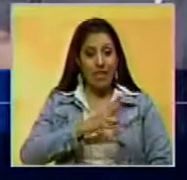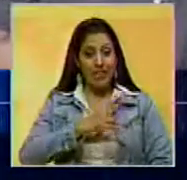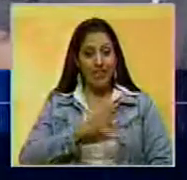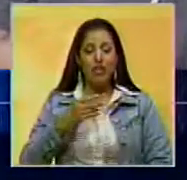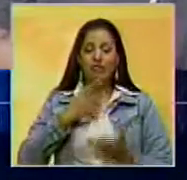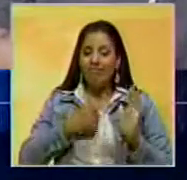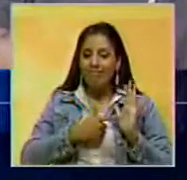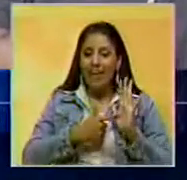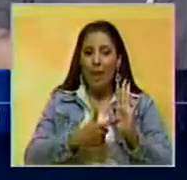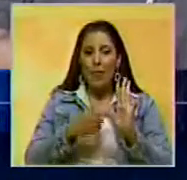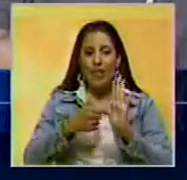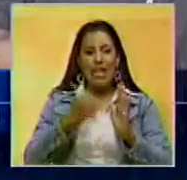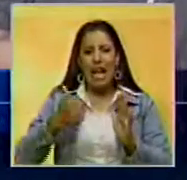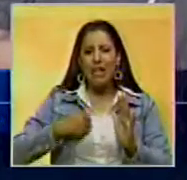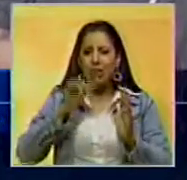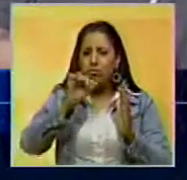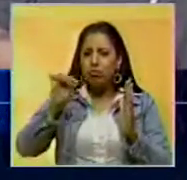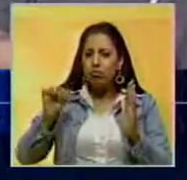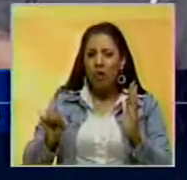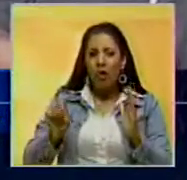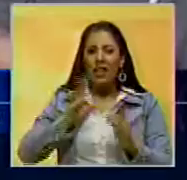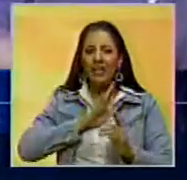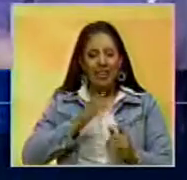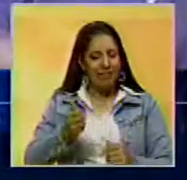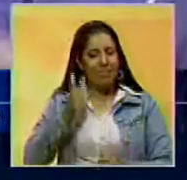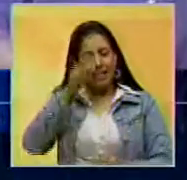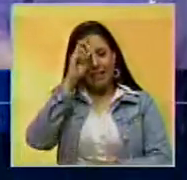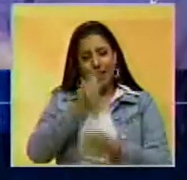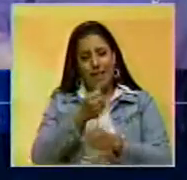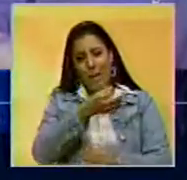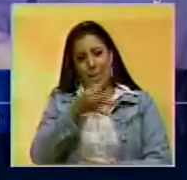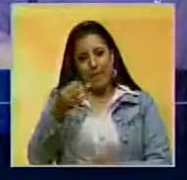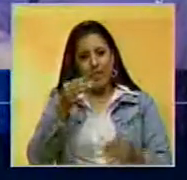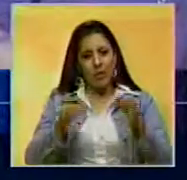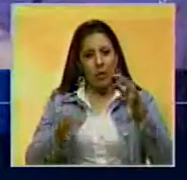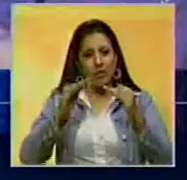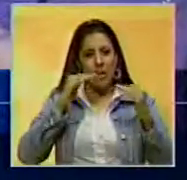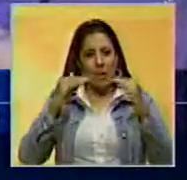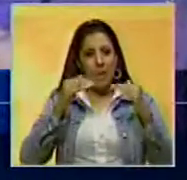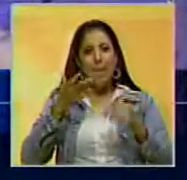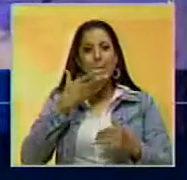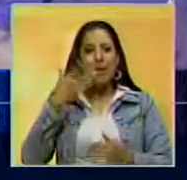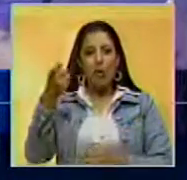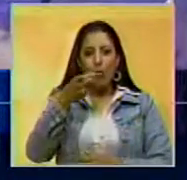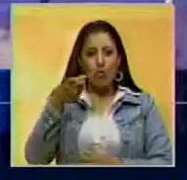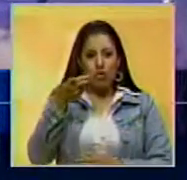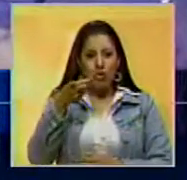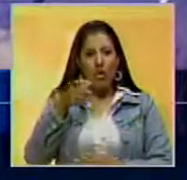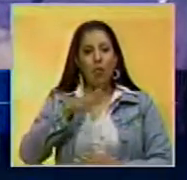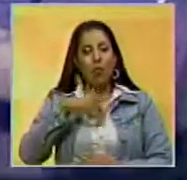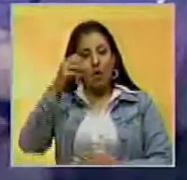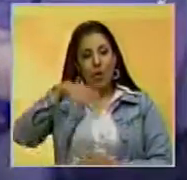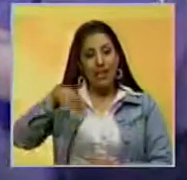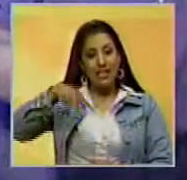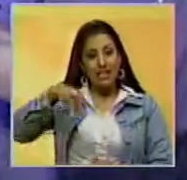Esto demuestra que de cualquier punto del país donde nos encontramos siempre hacemos el trabajo de manera justa y balanceada para buscar esa información que el pueblo venezolano necesita y a la...